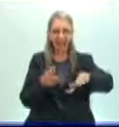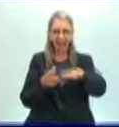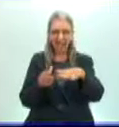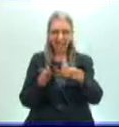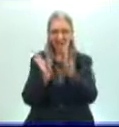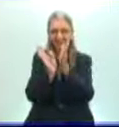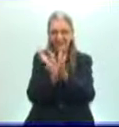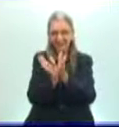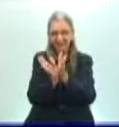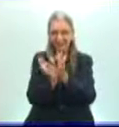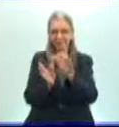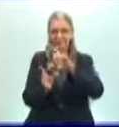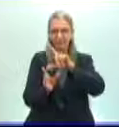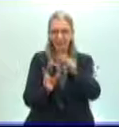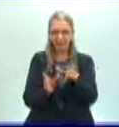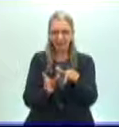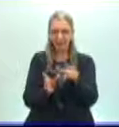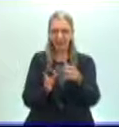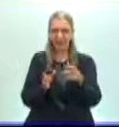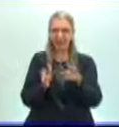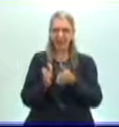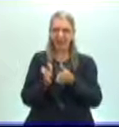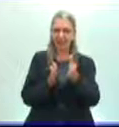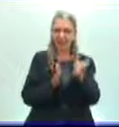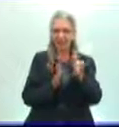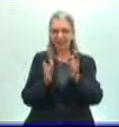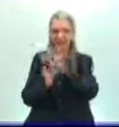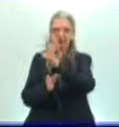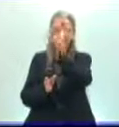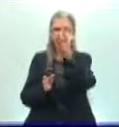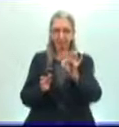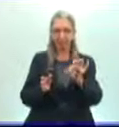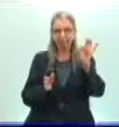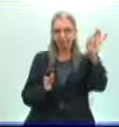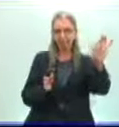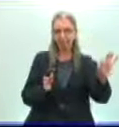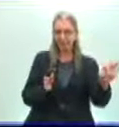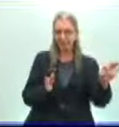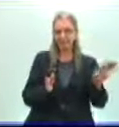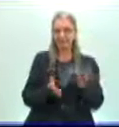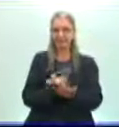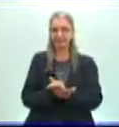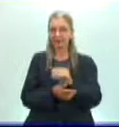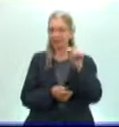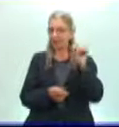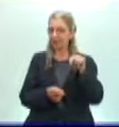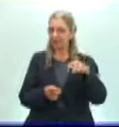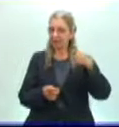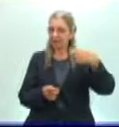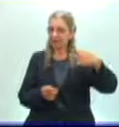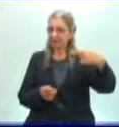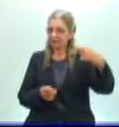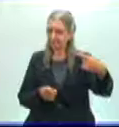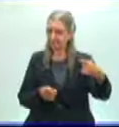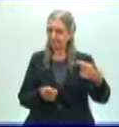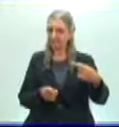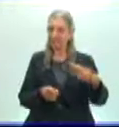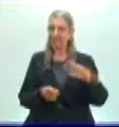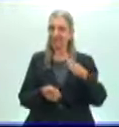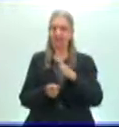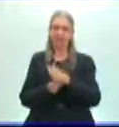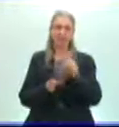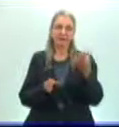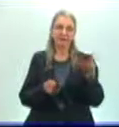y líneas poligonales. Como hacemos en cada encuentro, vamos a trabajar a partir de